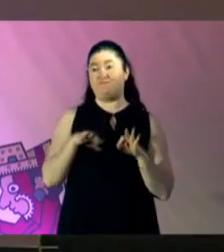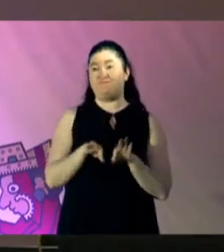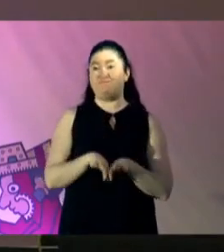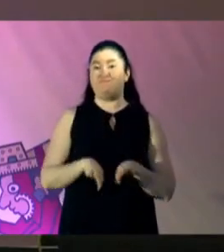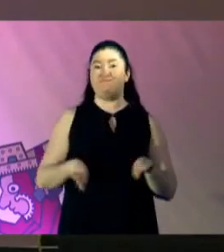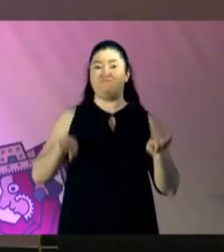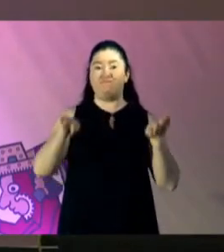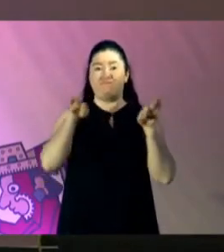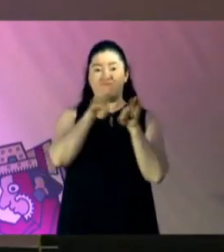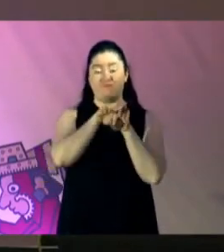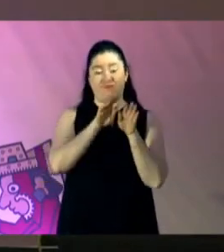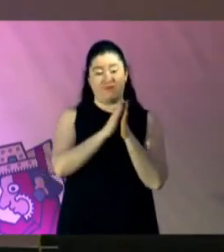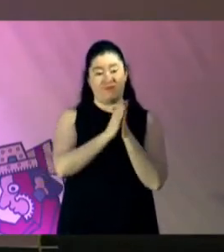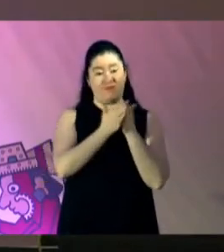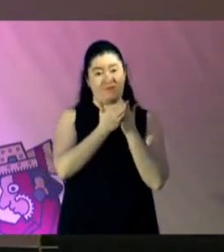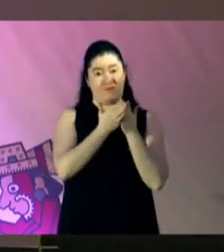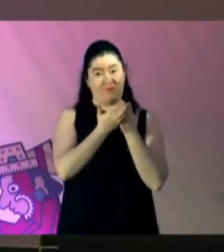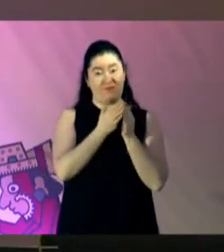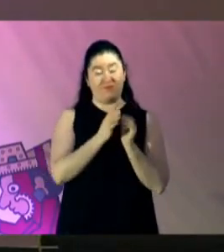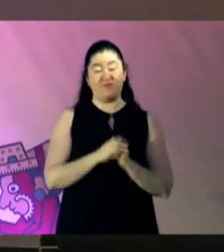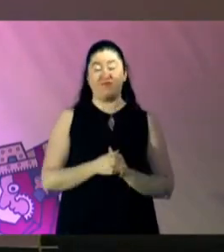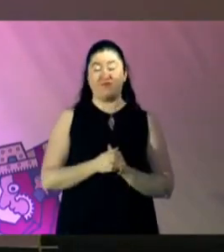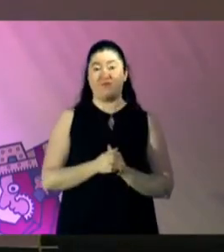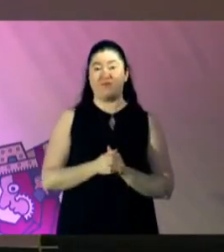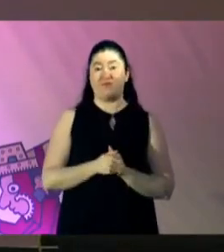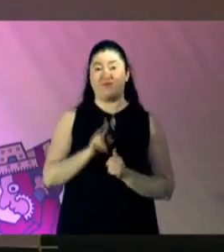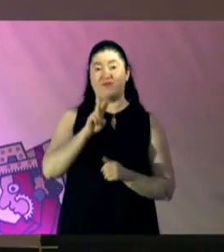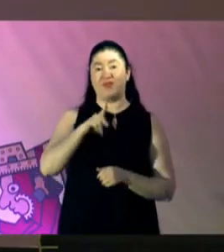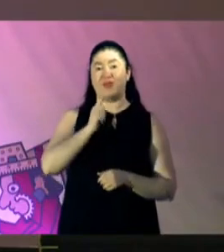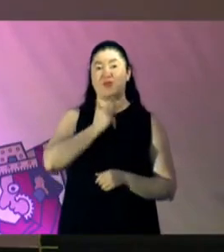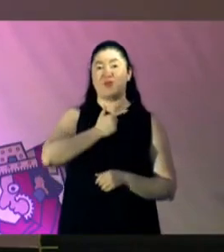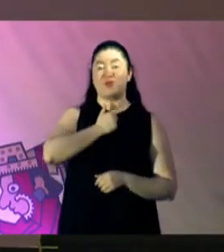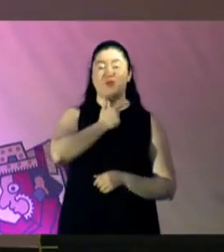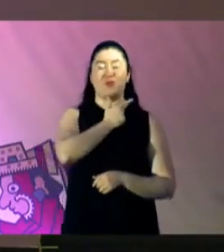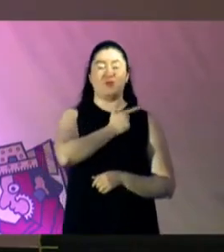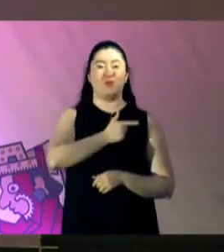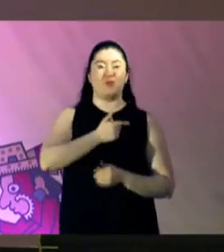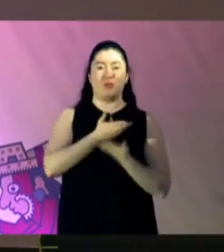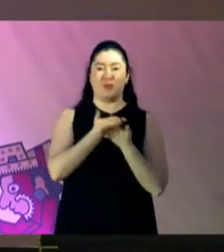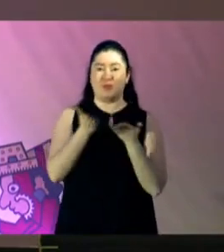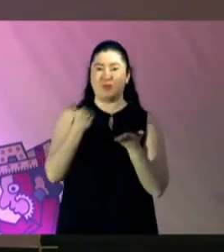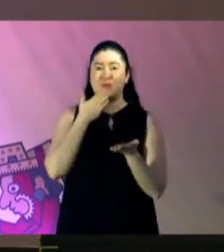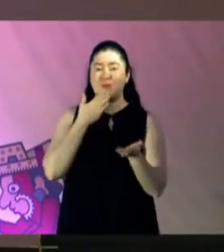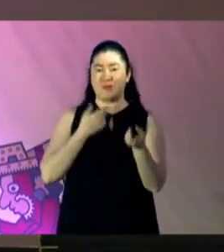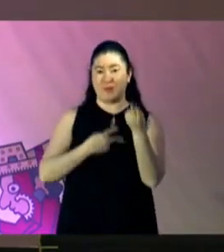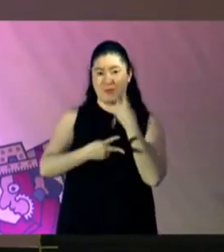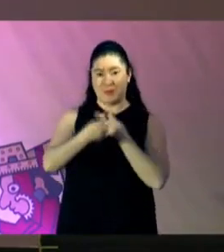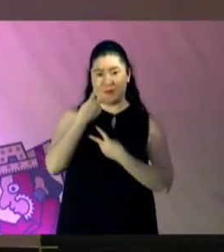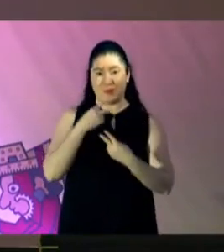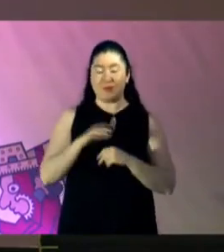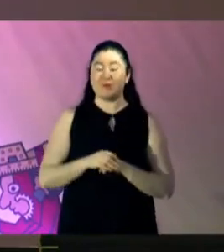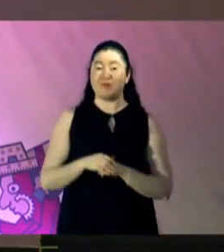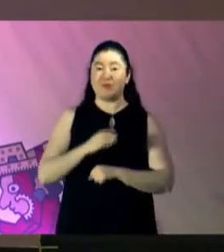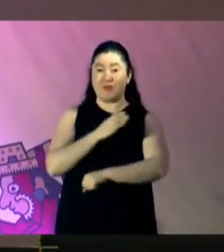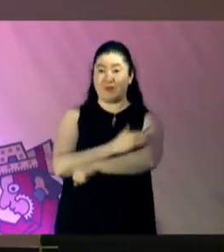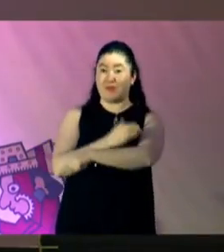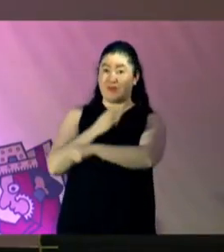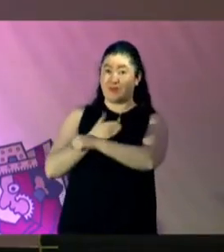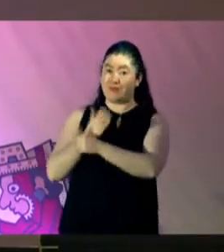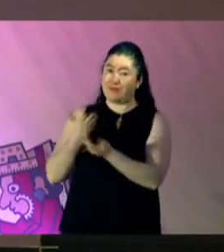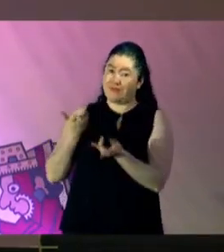este librito y bueno pues nos da muchísimo gusto darles la bienvenida y compañeros pues